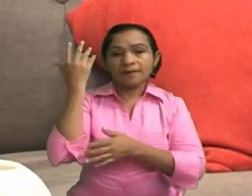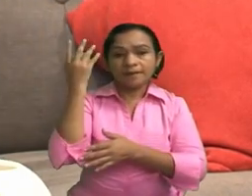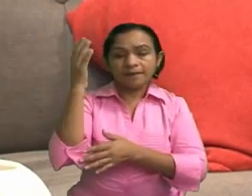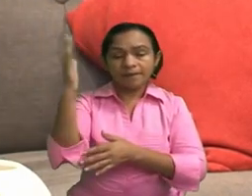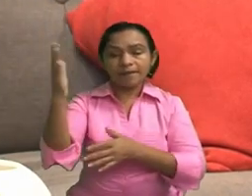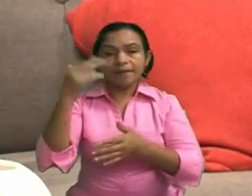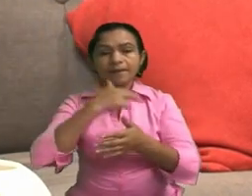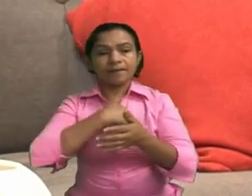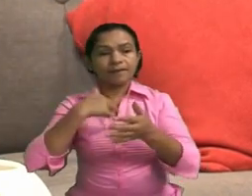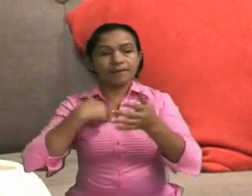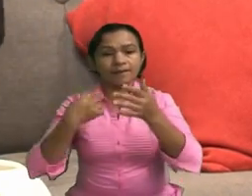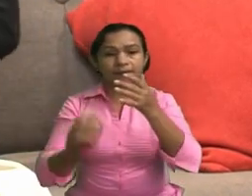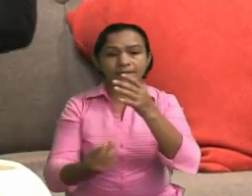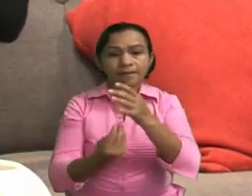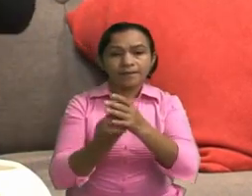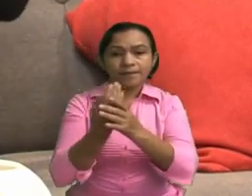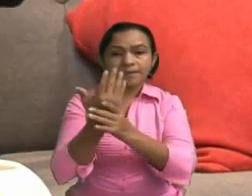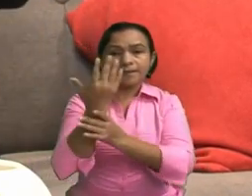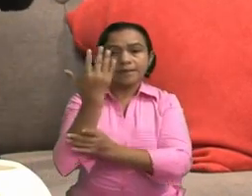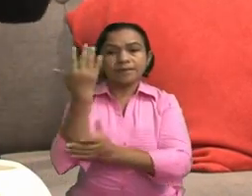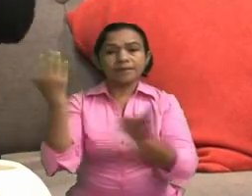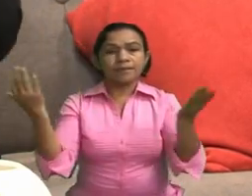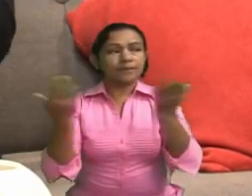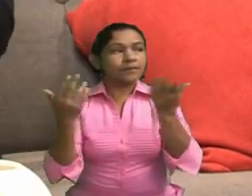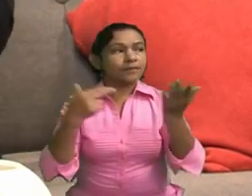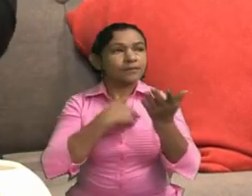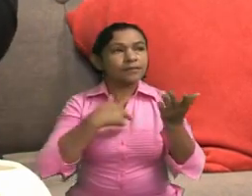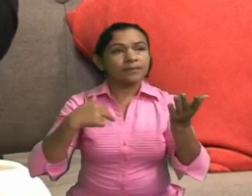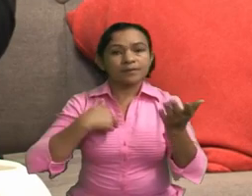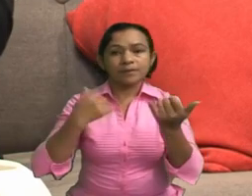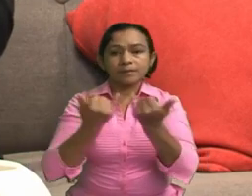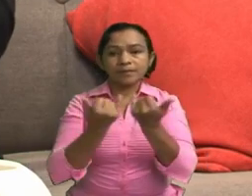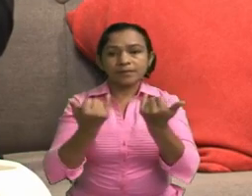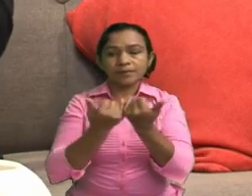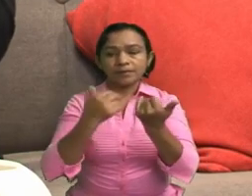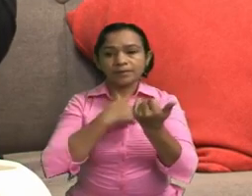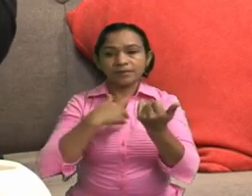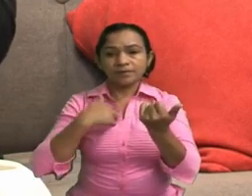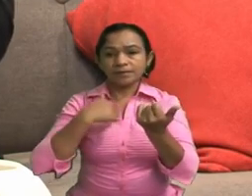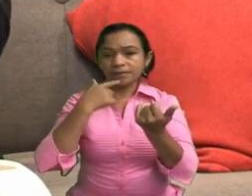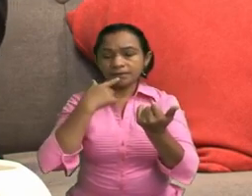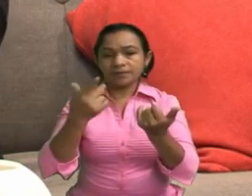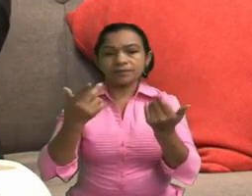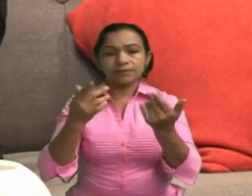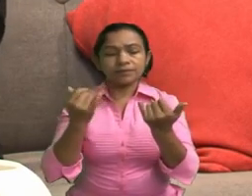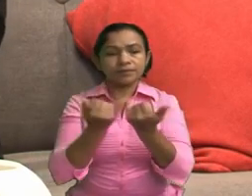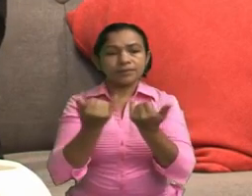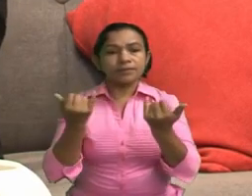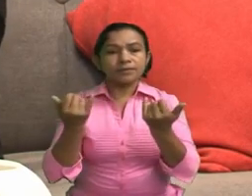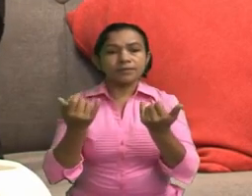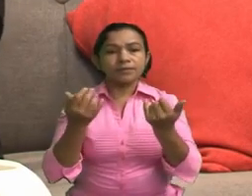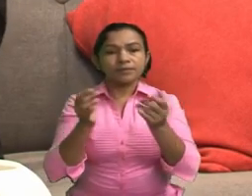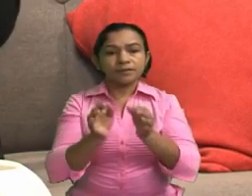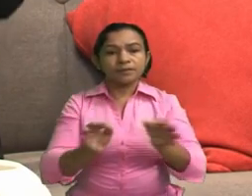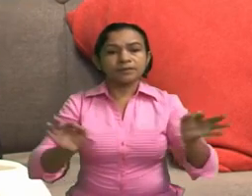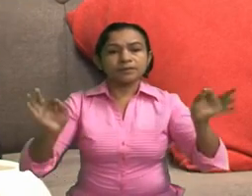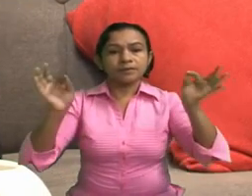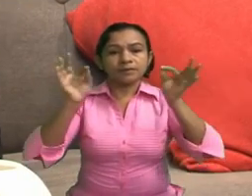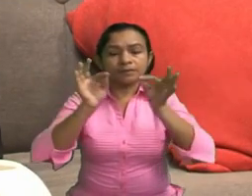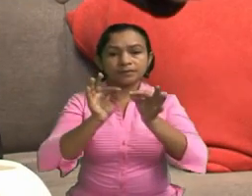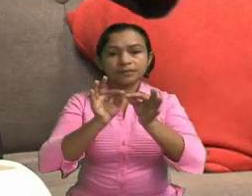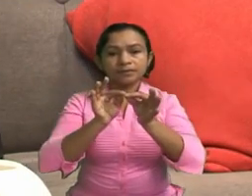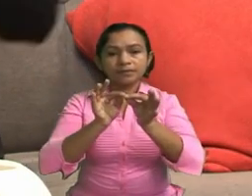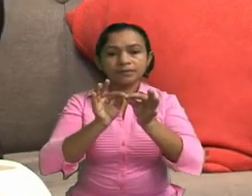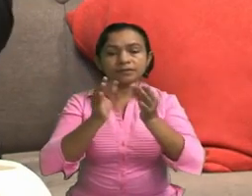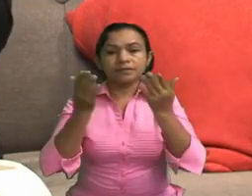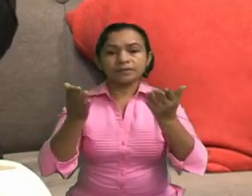siembran sus plantaciones, y con todos los actores, los gobiernos el gobierno regional, ¿verdad?, que es muy importante, los